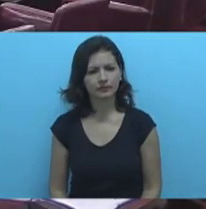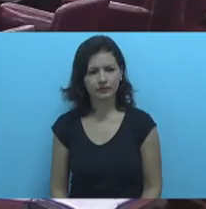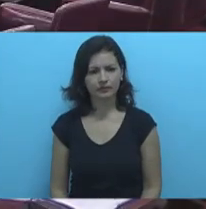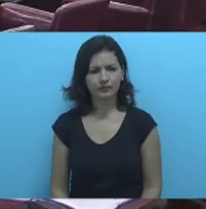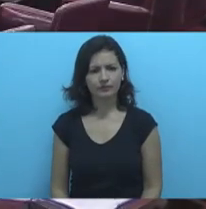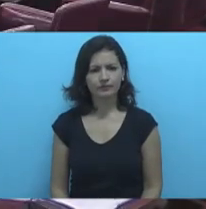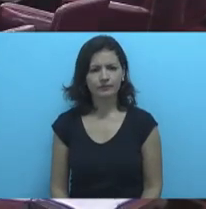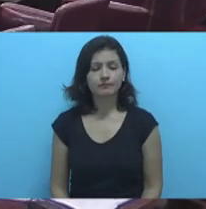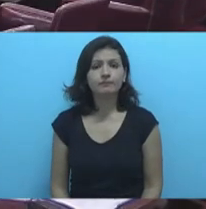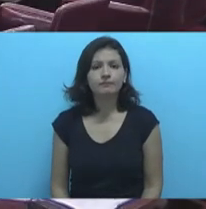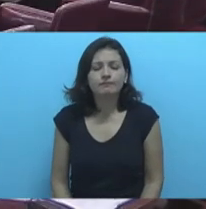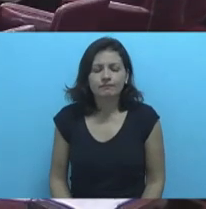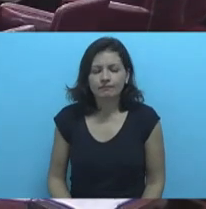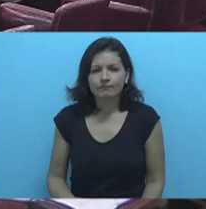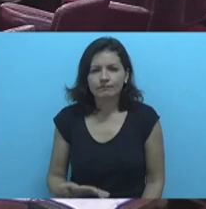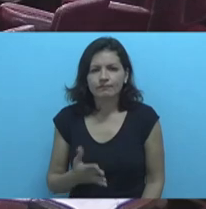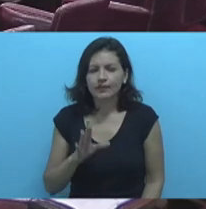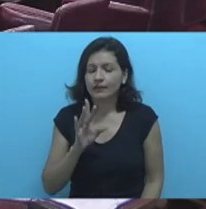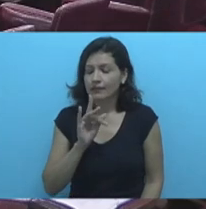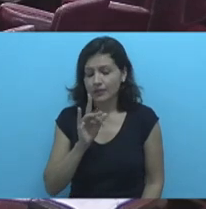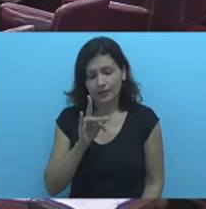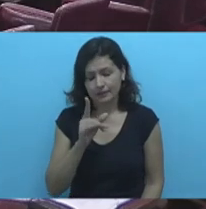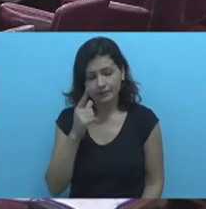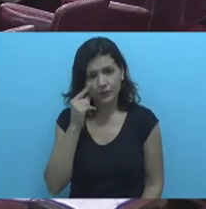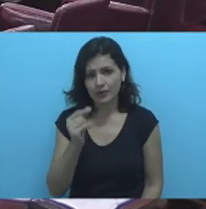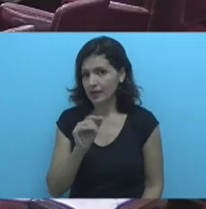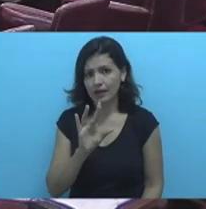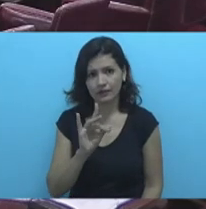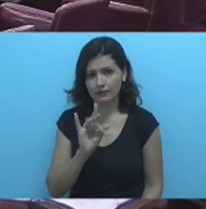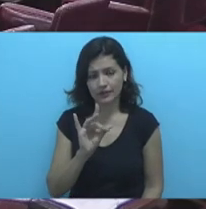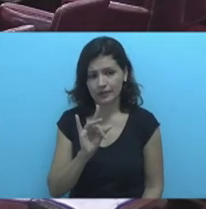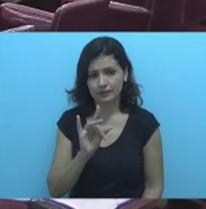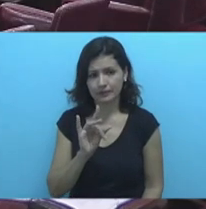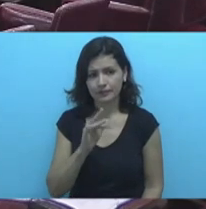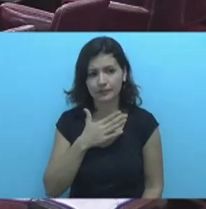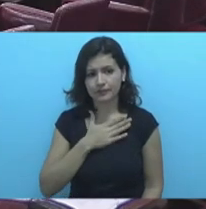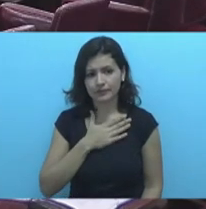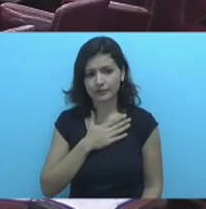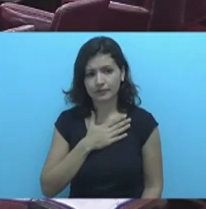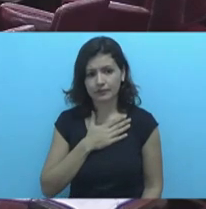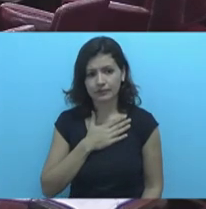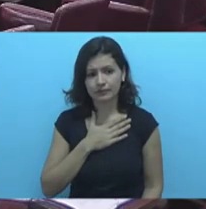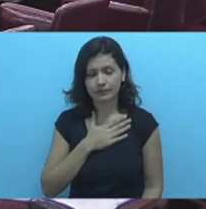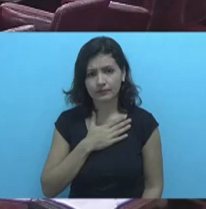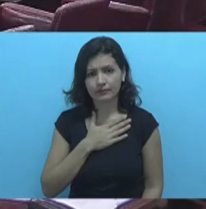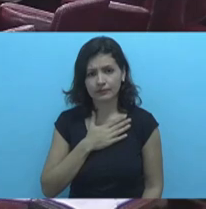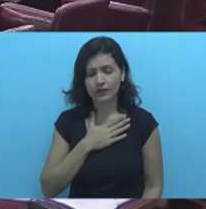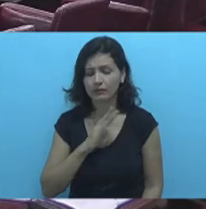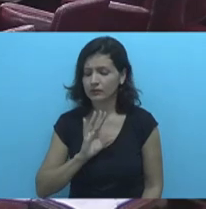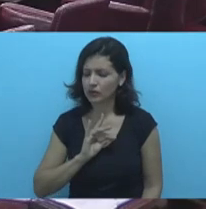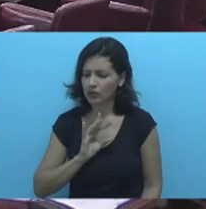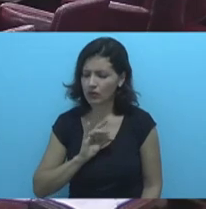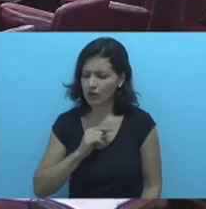día muy difícil para mí. La verdad que me caló hondo lo de